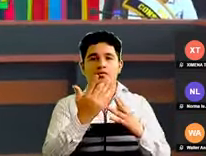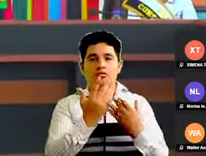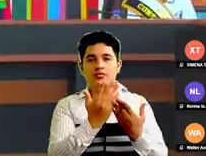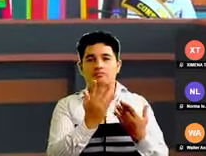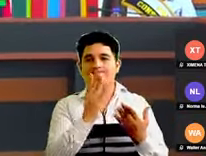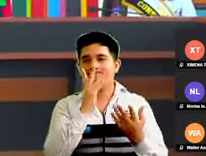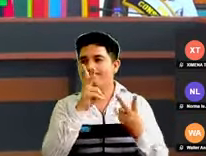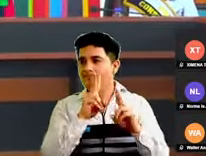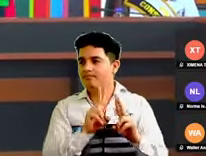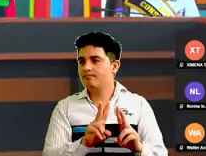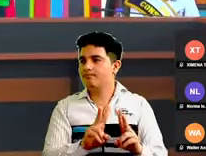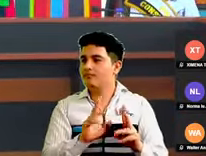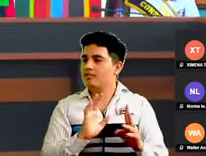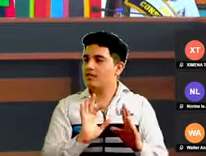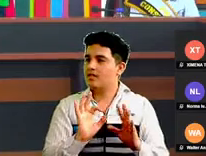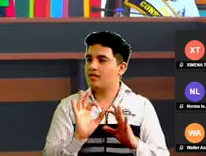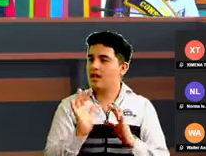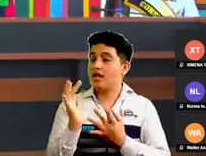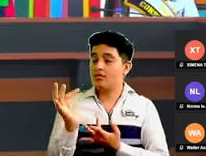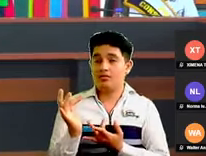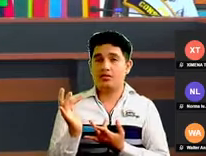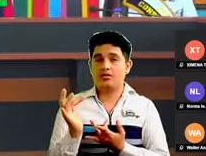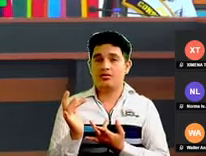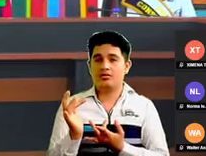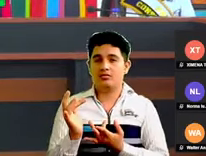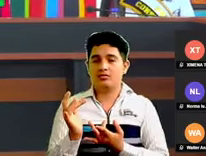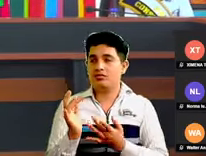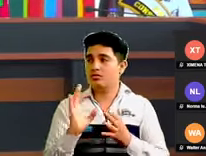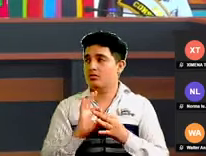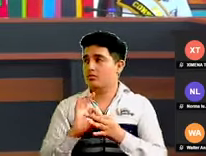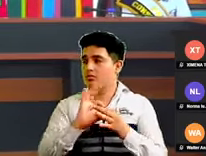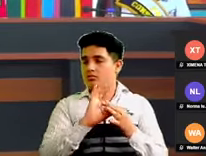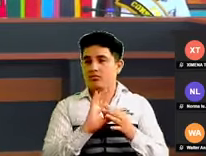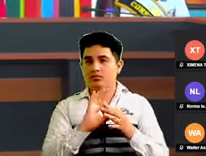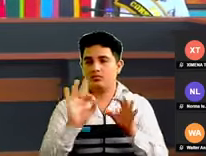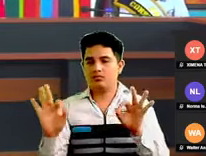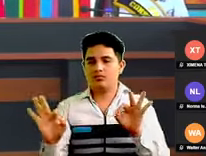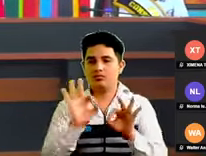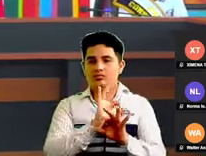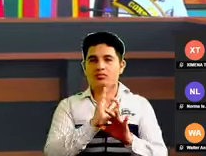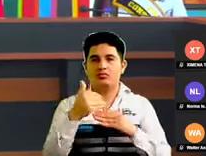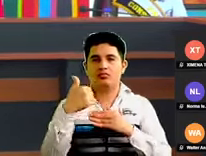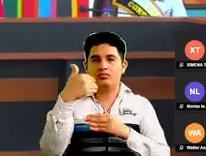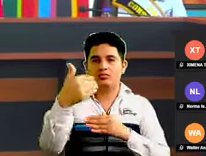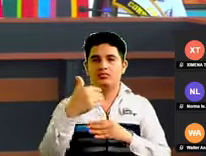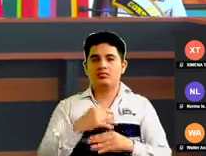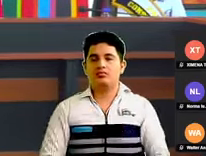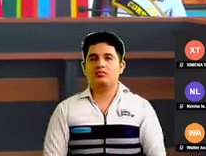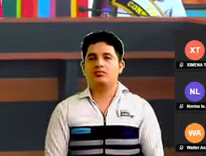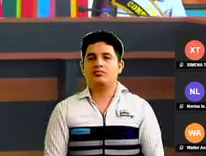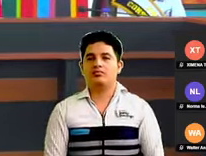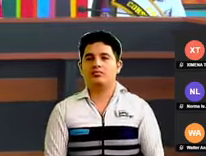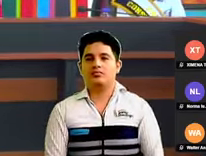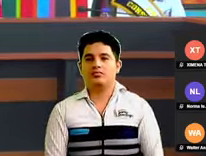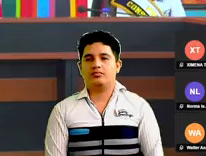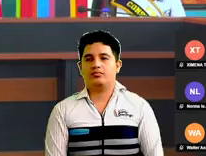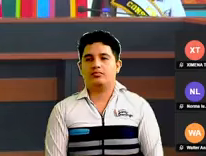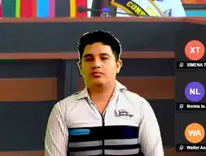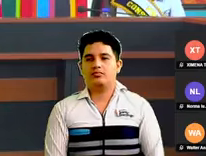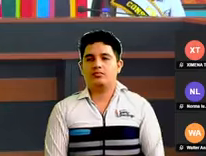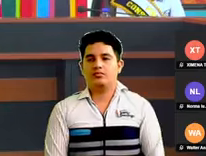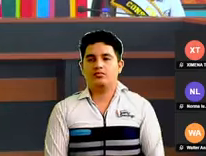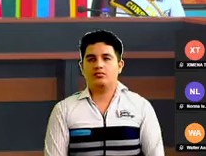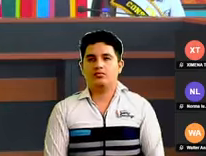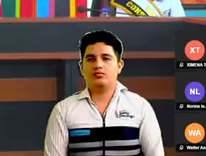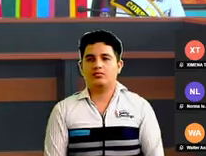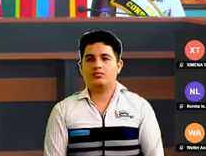Sin embargo, pues aspiramos que nuestros compañeros reelectos, conjuntamente con el nuevo Consejo Municipal que se va a